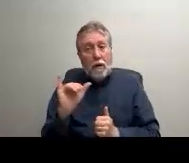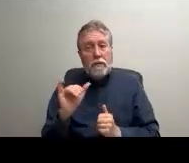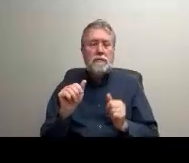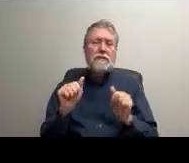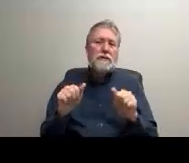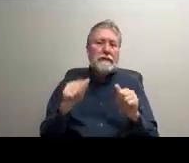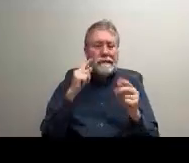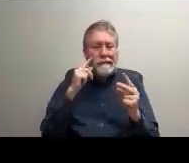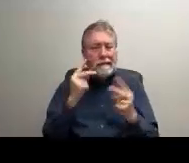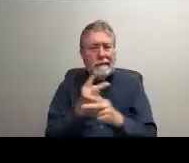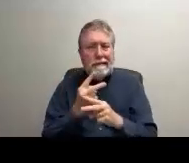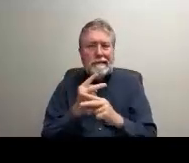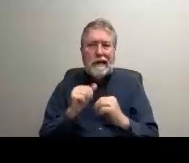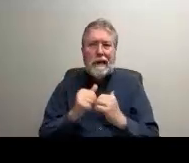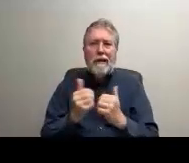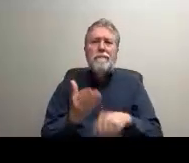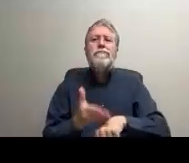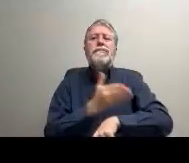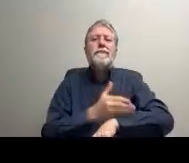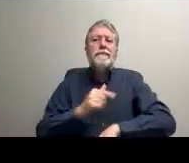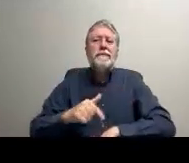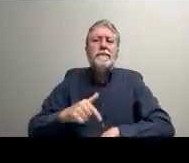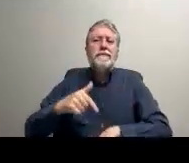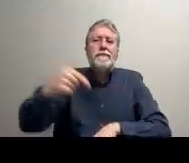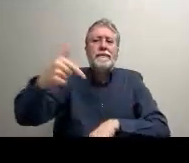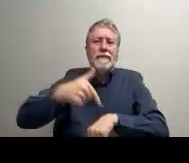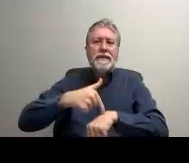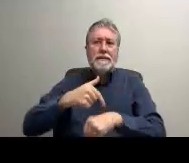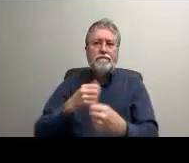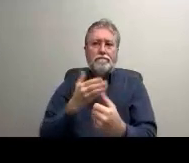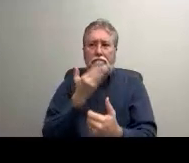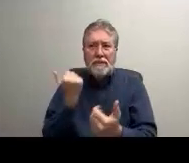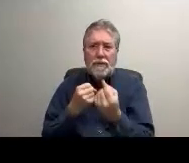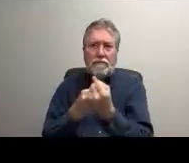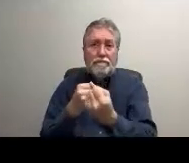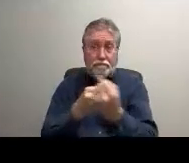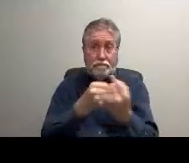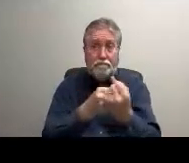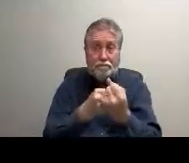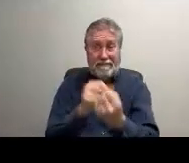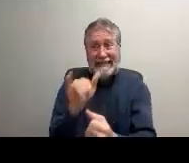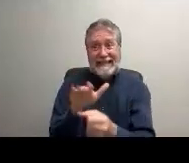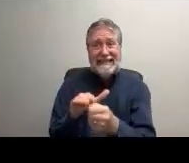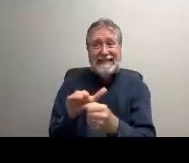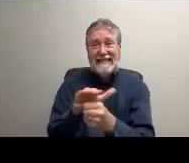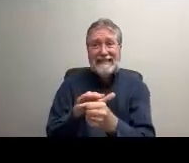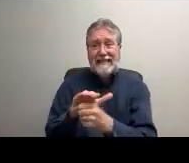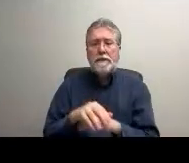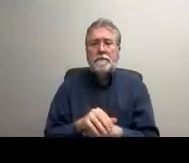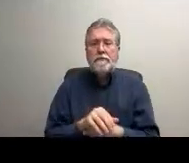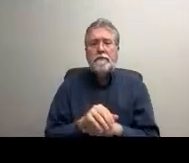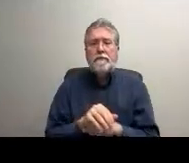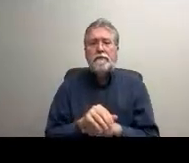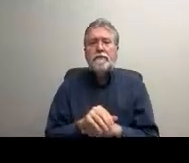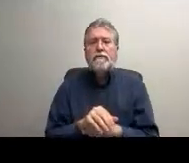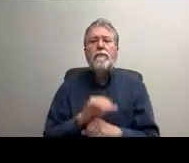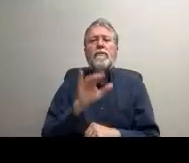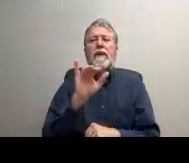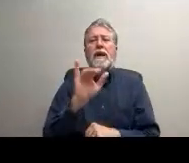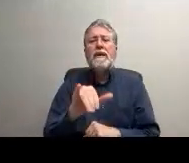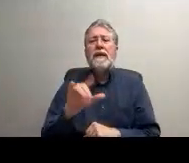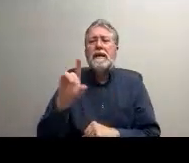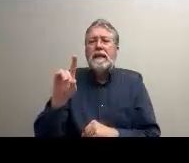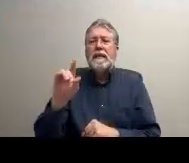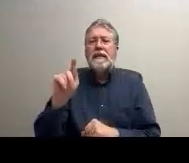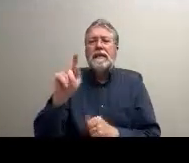futuro en términos de apoyo. pero en realidad estamos proporcionando este conjunto